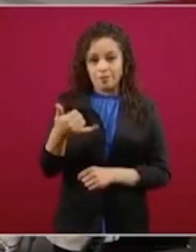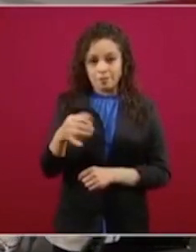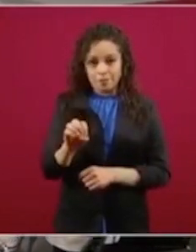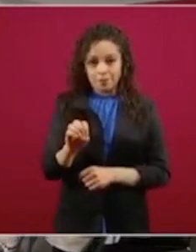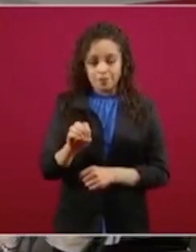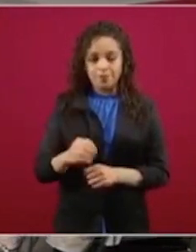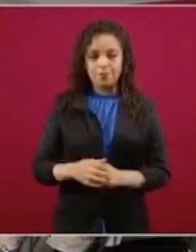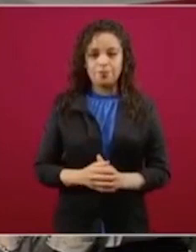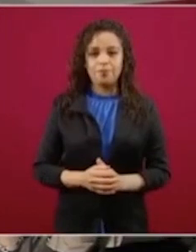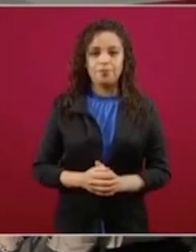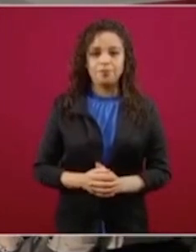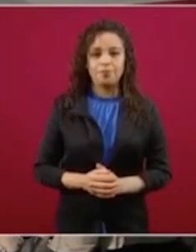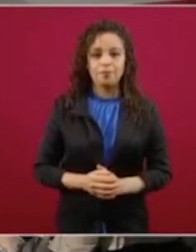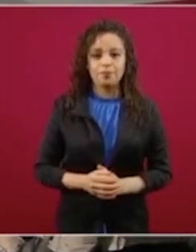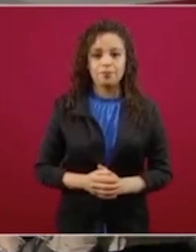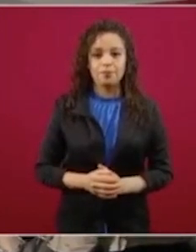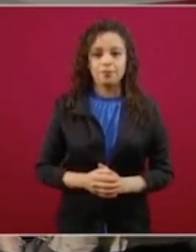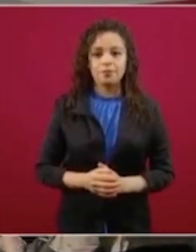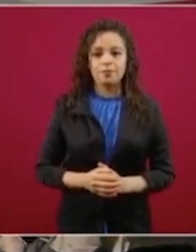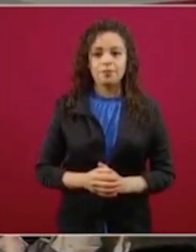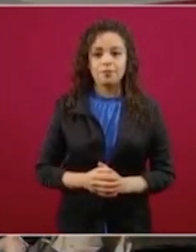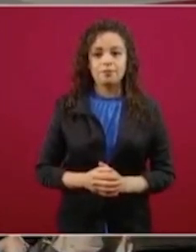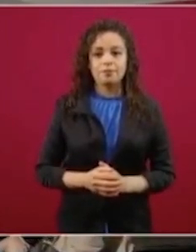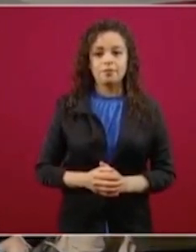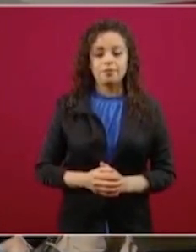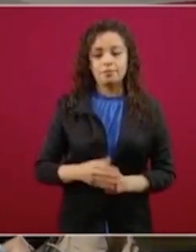No podemos olvidar esta fecha,